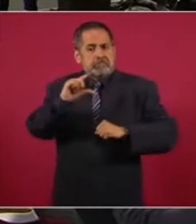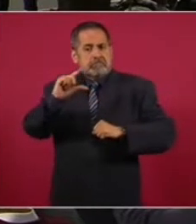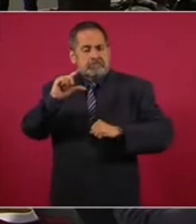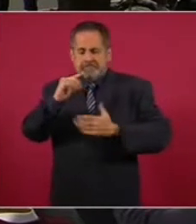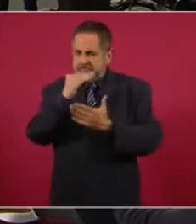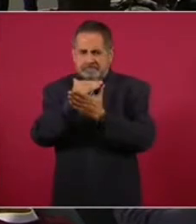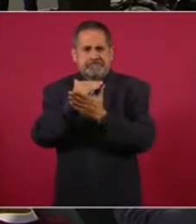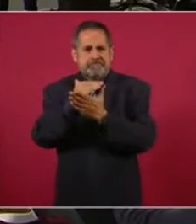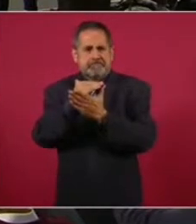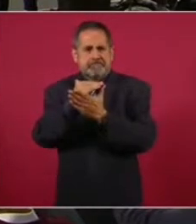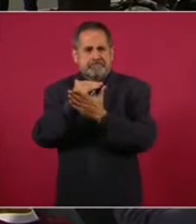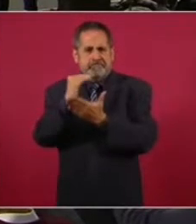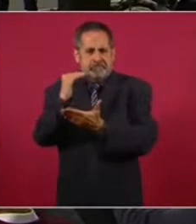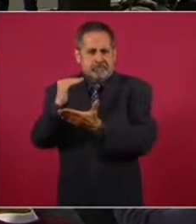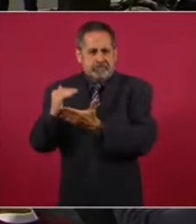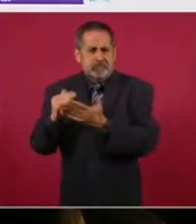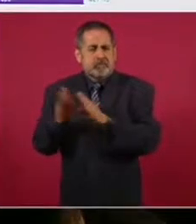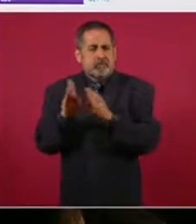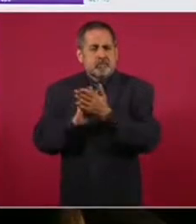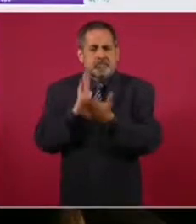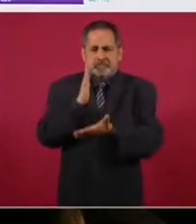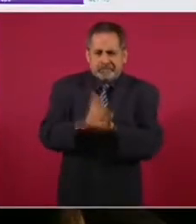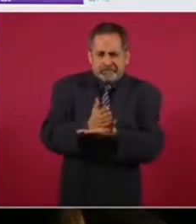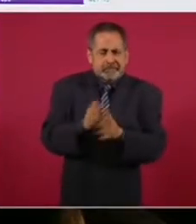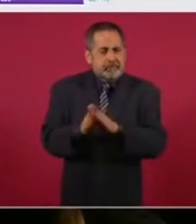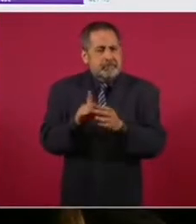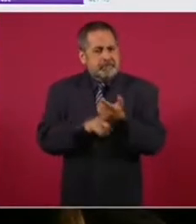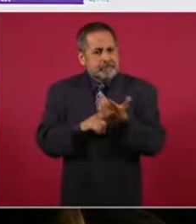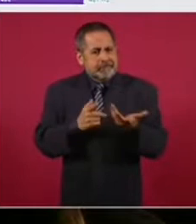lo primero es, a ver, ¿cómo detenemos esto?